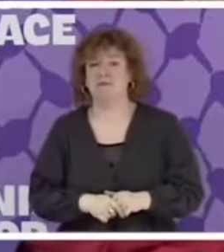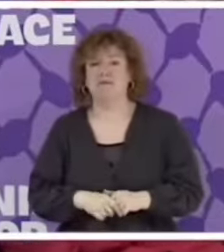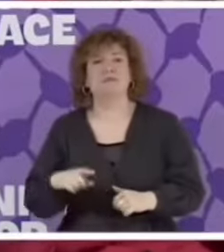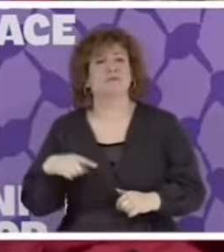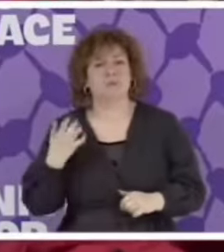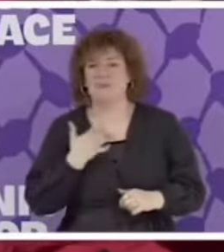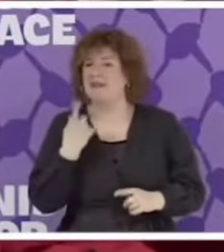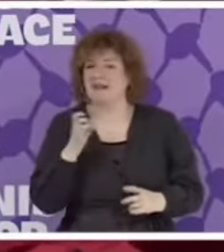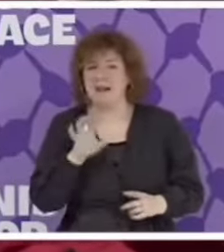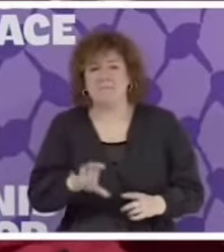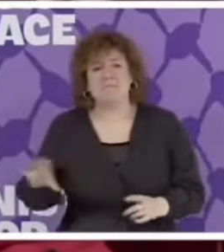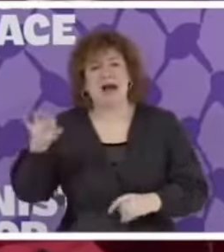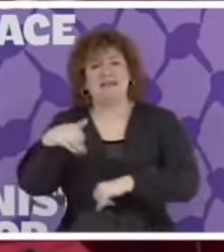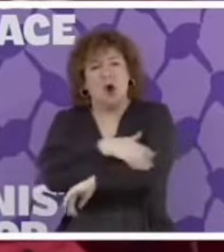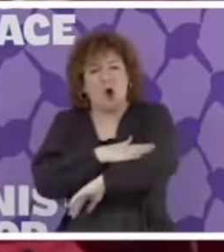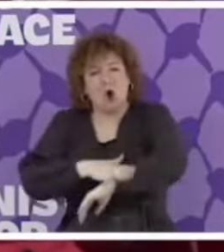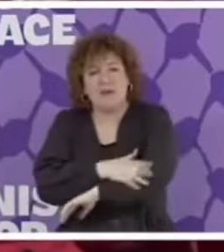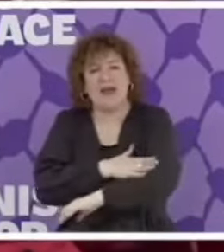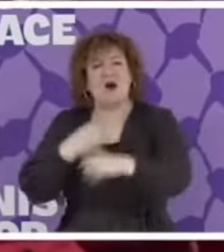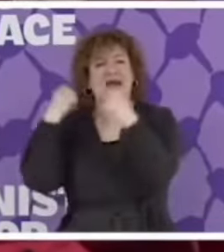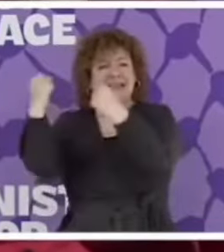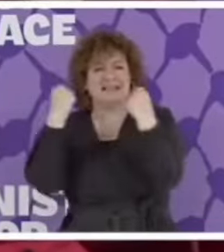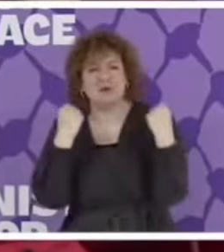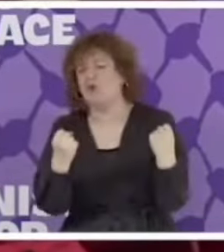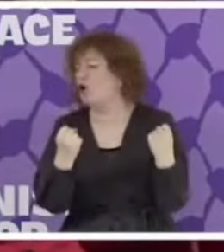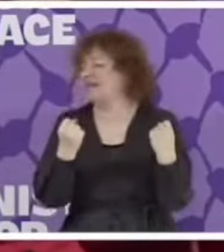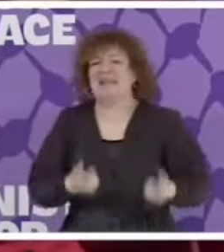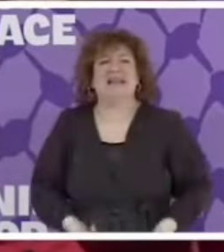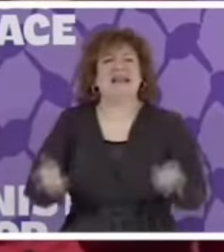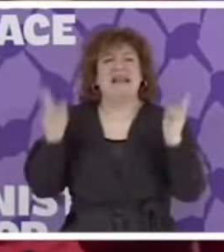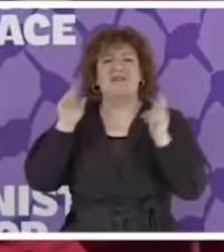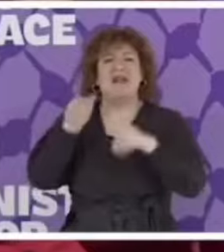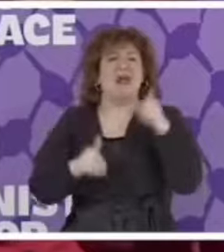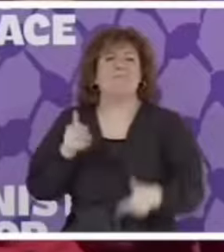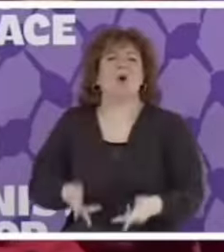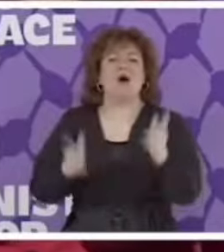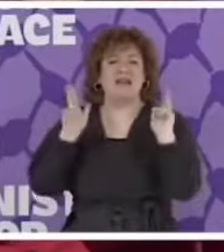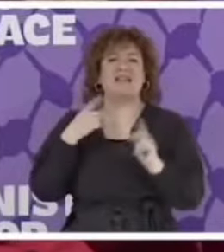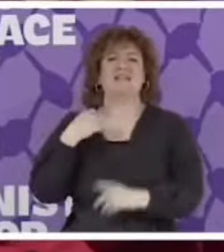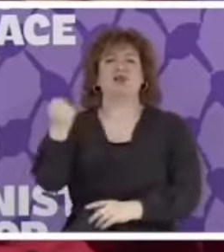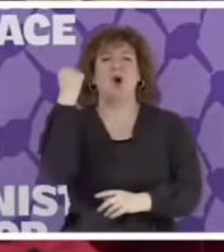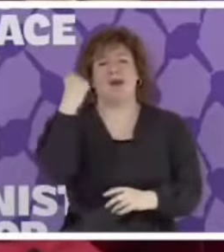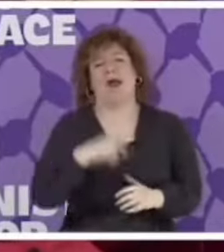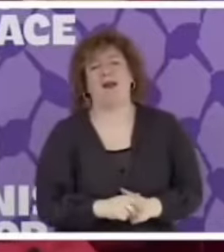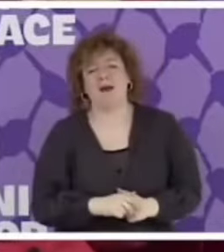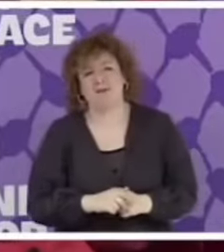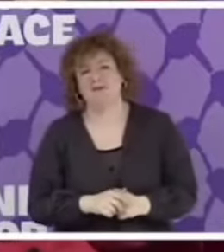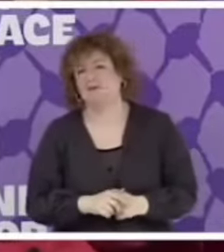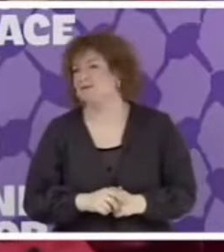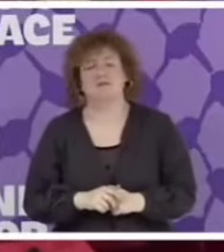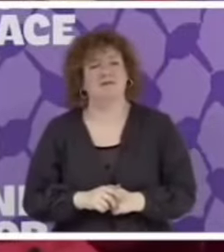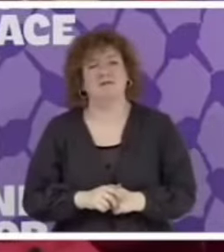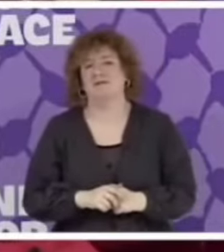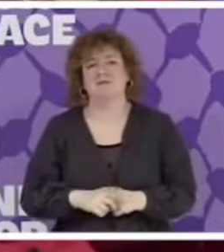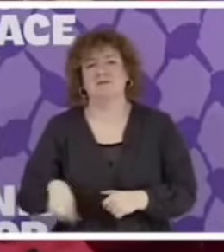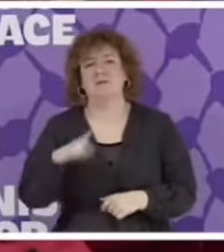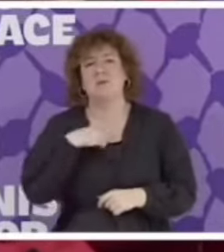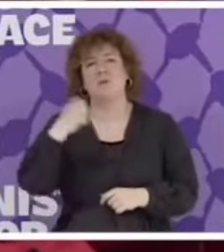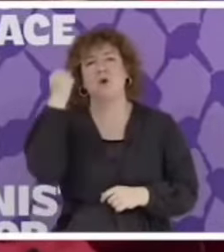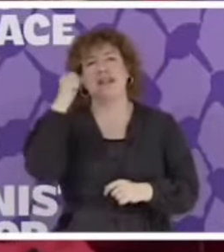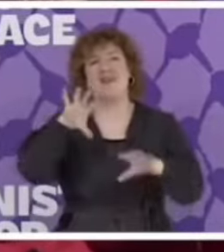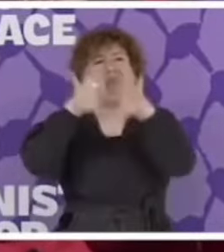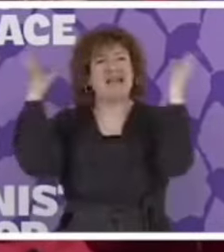merecemos países, gobiernos e instituciones libres, democráticas y soberanas, no secuestradas por una